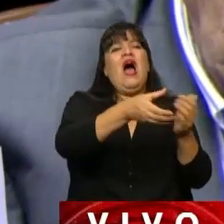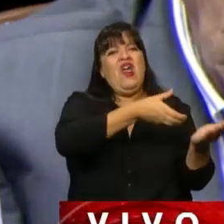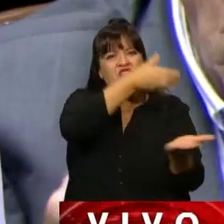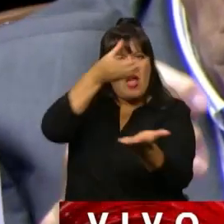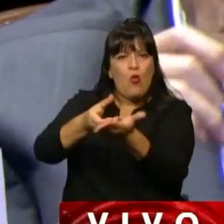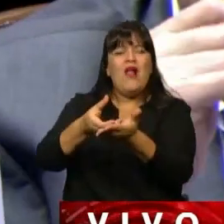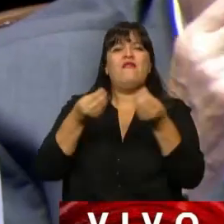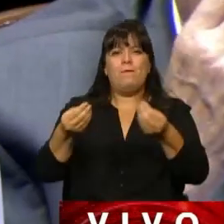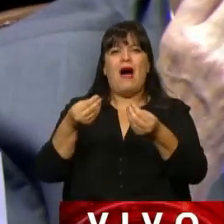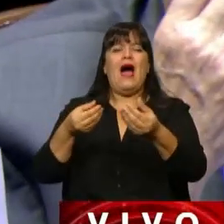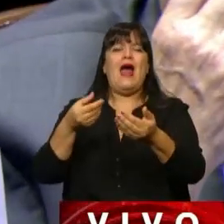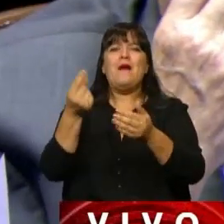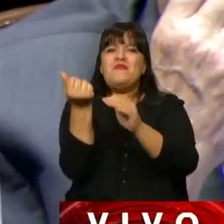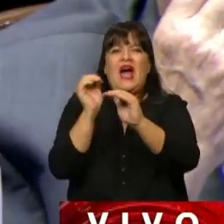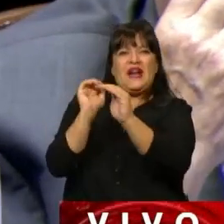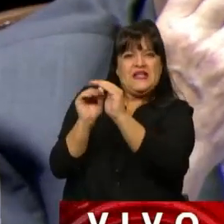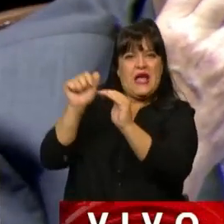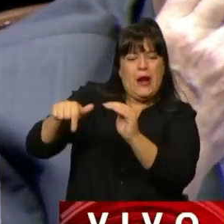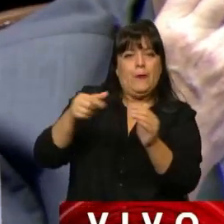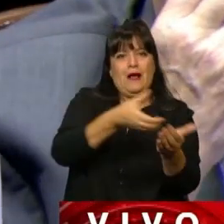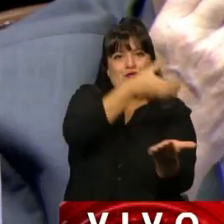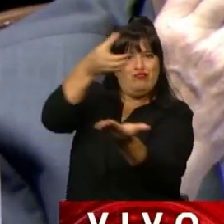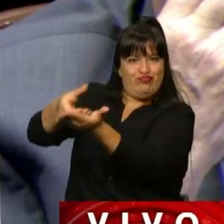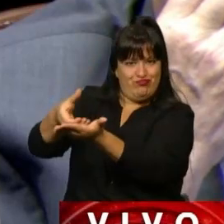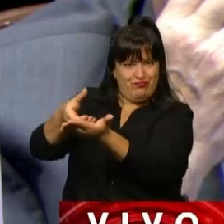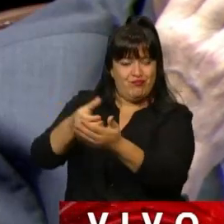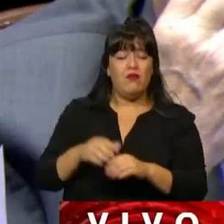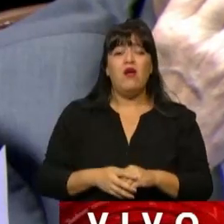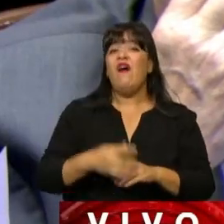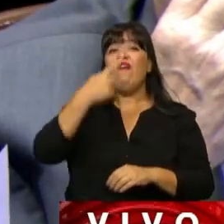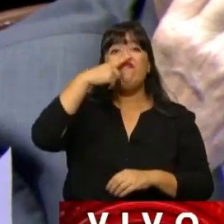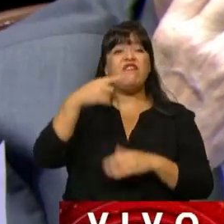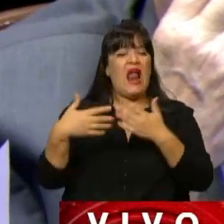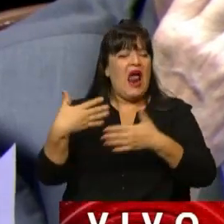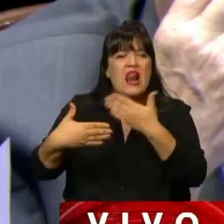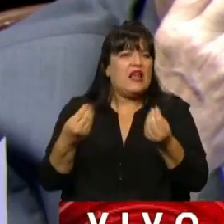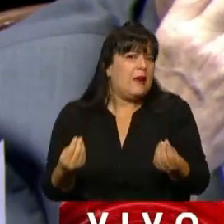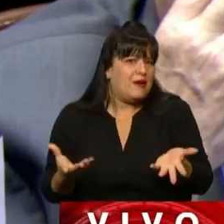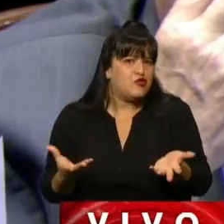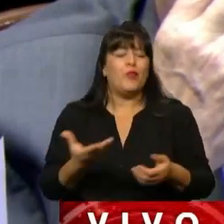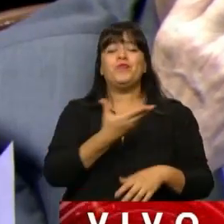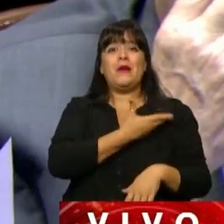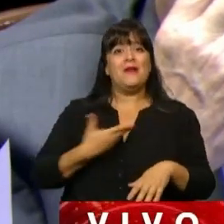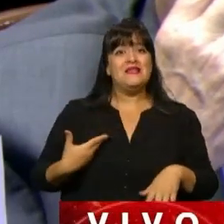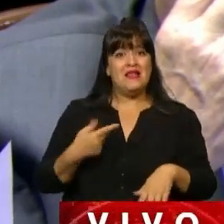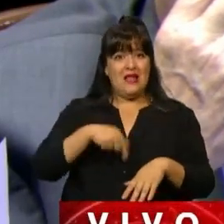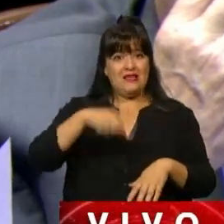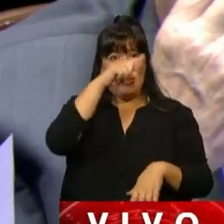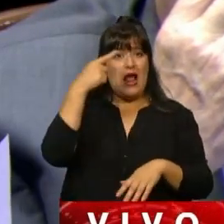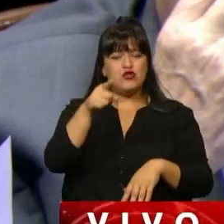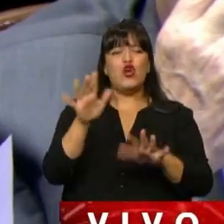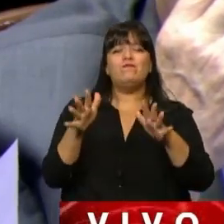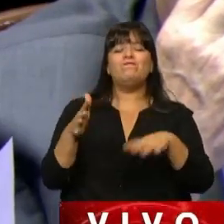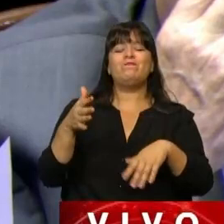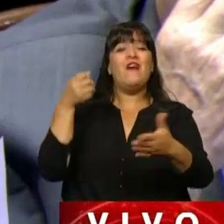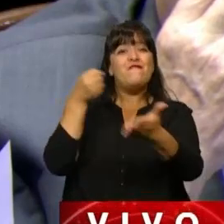para recomponer las reservas de la República Argentina. Finalmente, el presidente de la Nación, sobre fines de